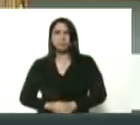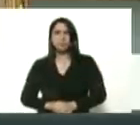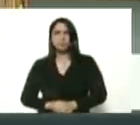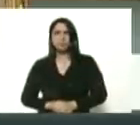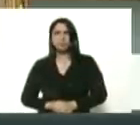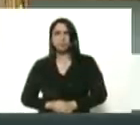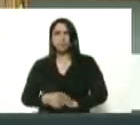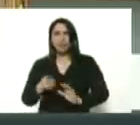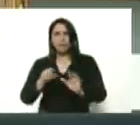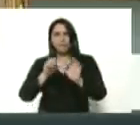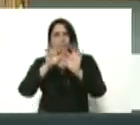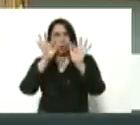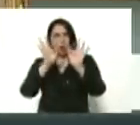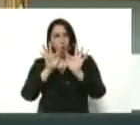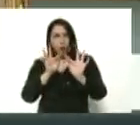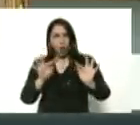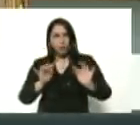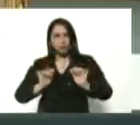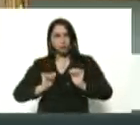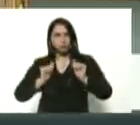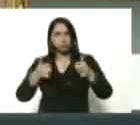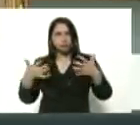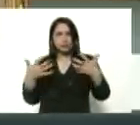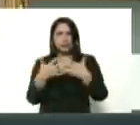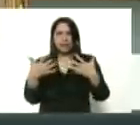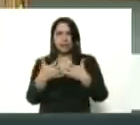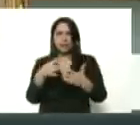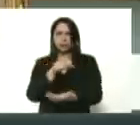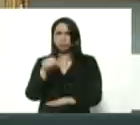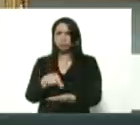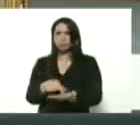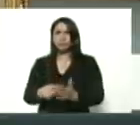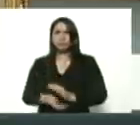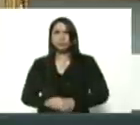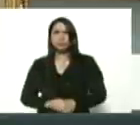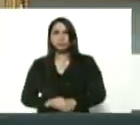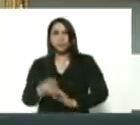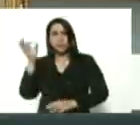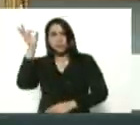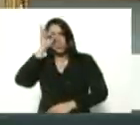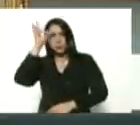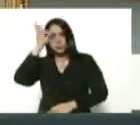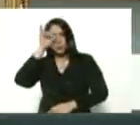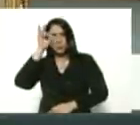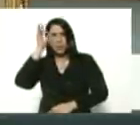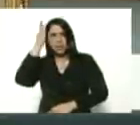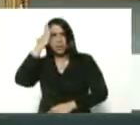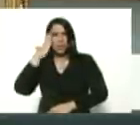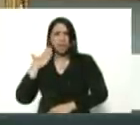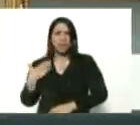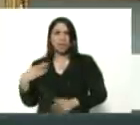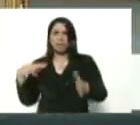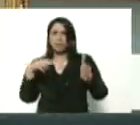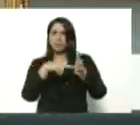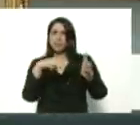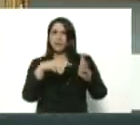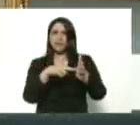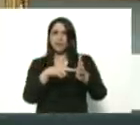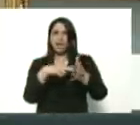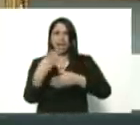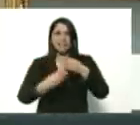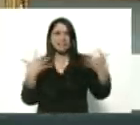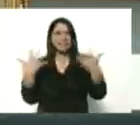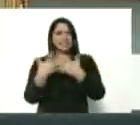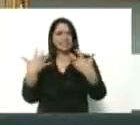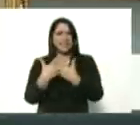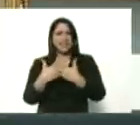Con esta modalidad que se inició en la guerra de Irak, Afganistán, Libia, Siria, de hacer la guerra a través